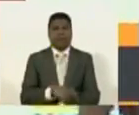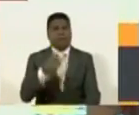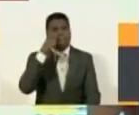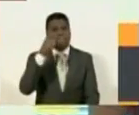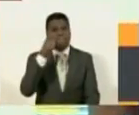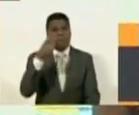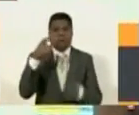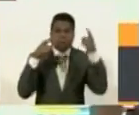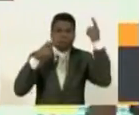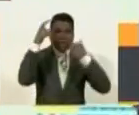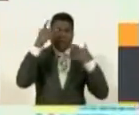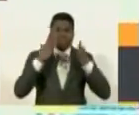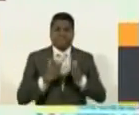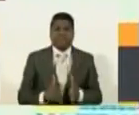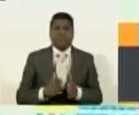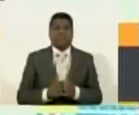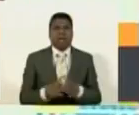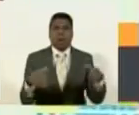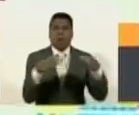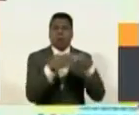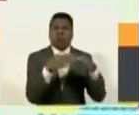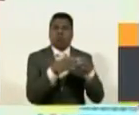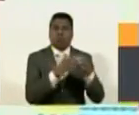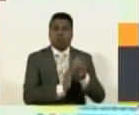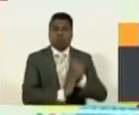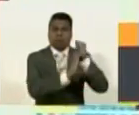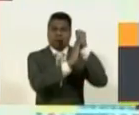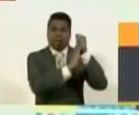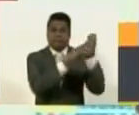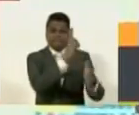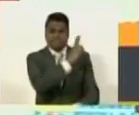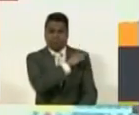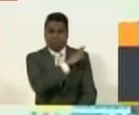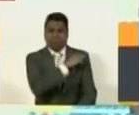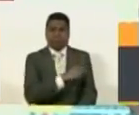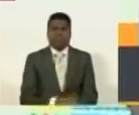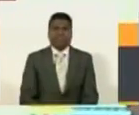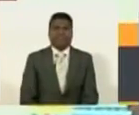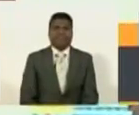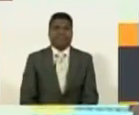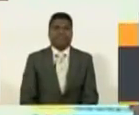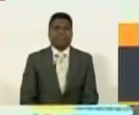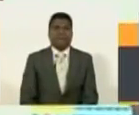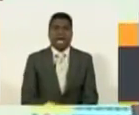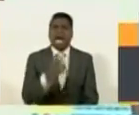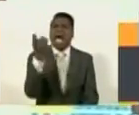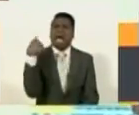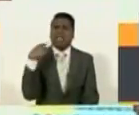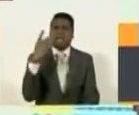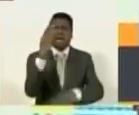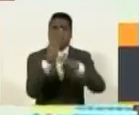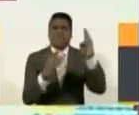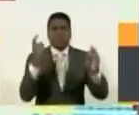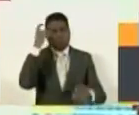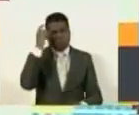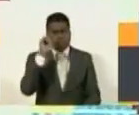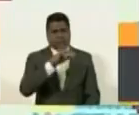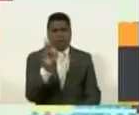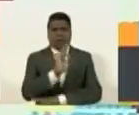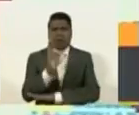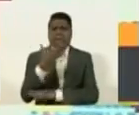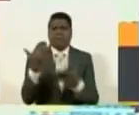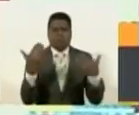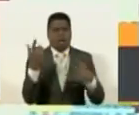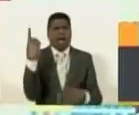pueblo chavista, tiene que estar sus equipos de dirección. Esta reunión la convocamos ayer a mediodía, más o menos, ¿verdad?